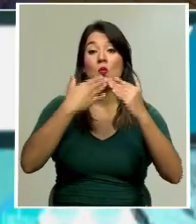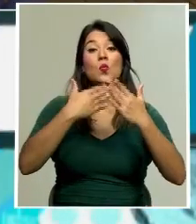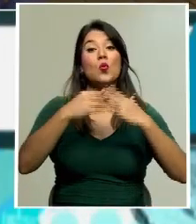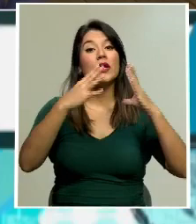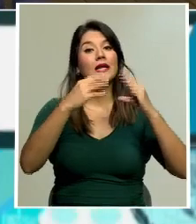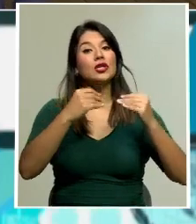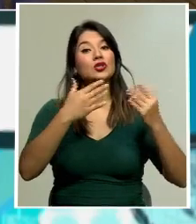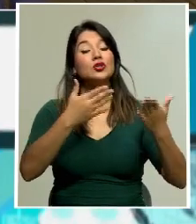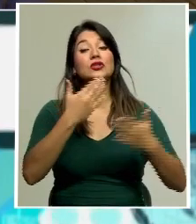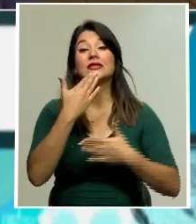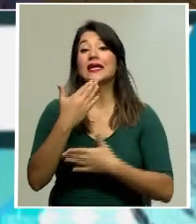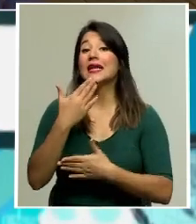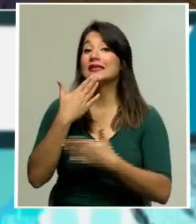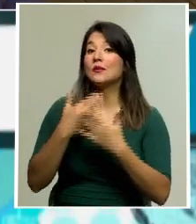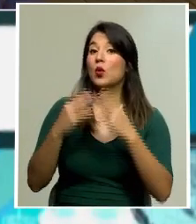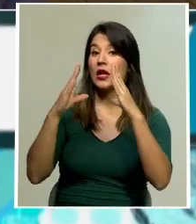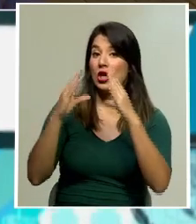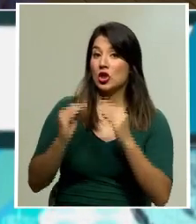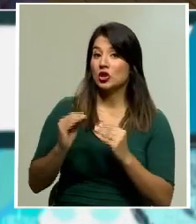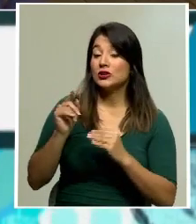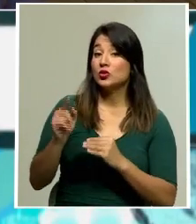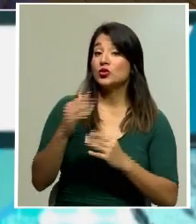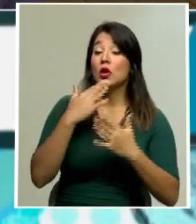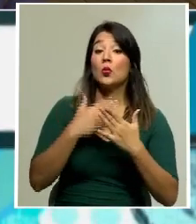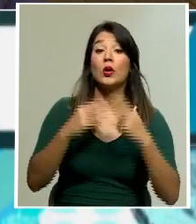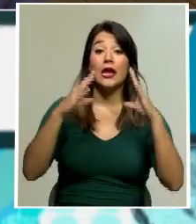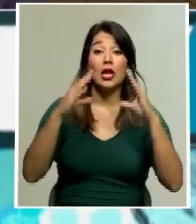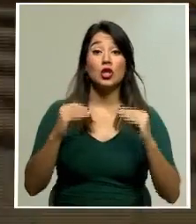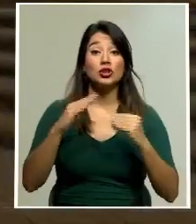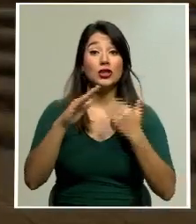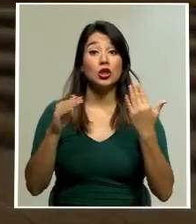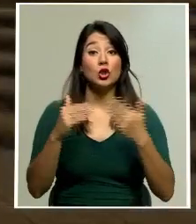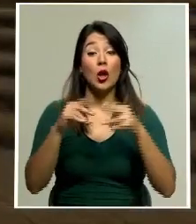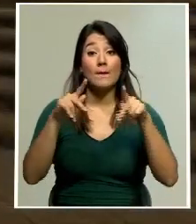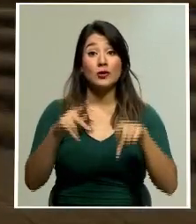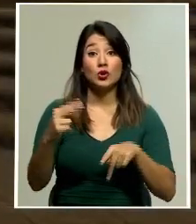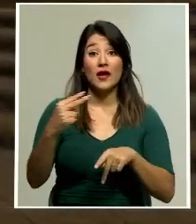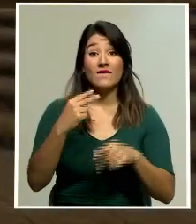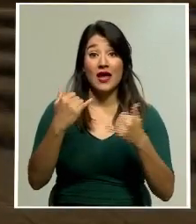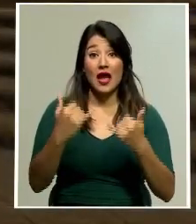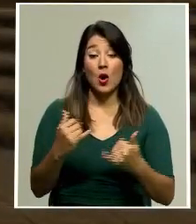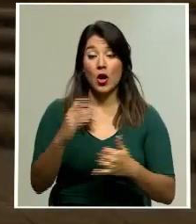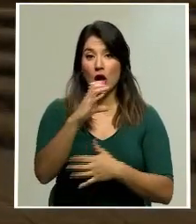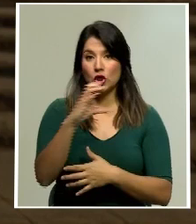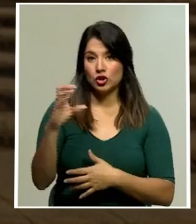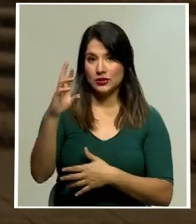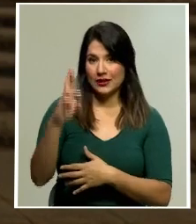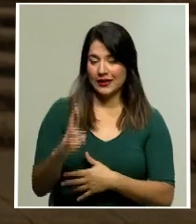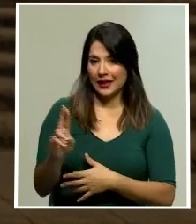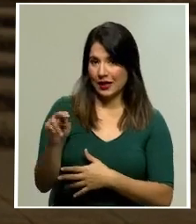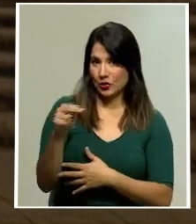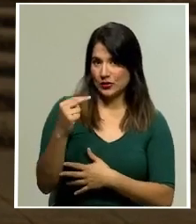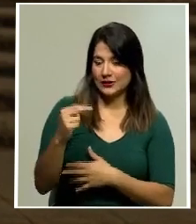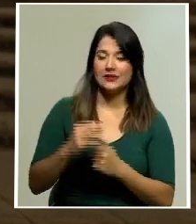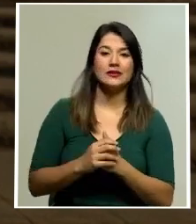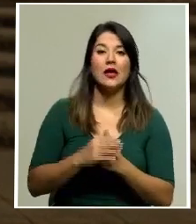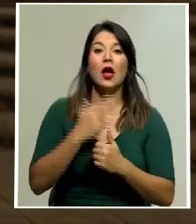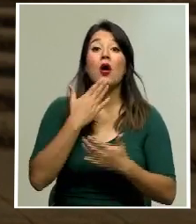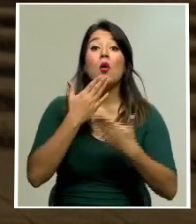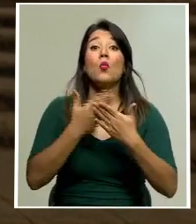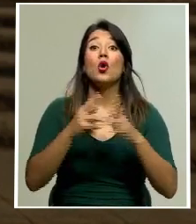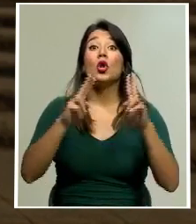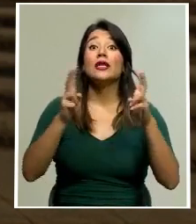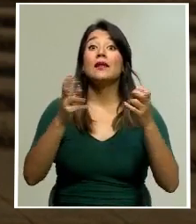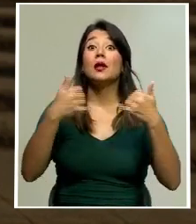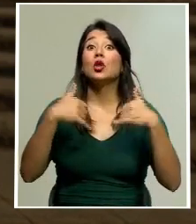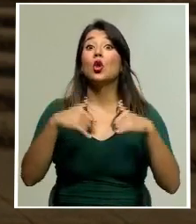Gracias, buenas noches a usted y a todos los televidentes de Costa Rica Noticias. Bueno, el tema sigue siendo